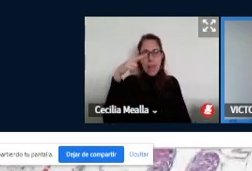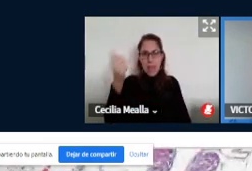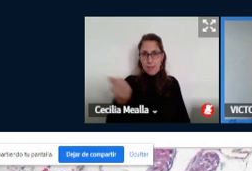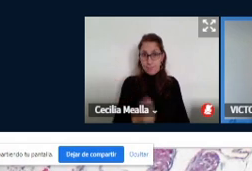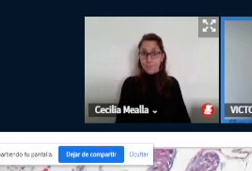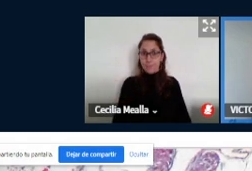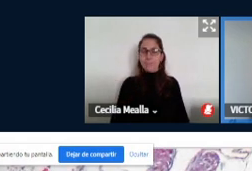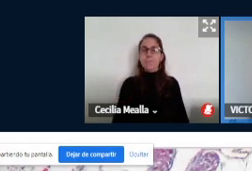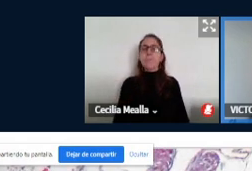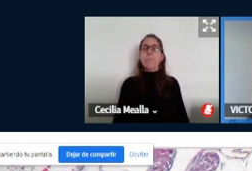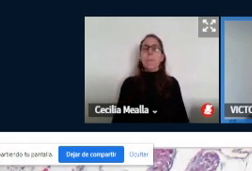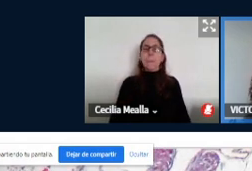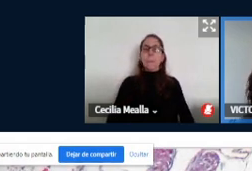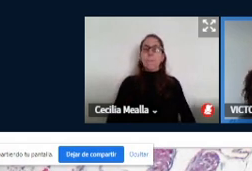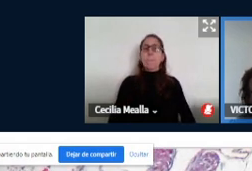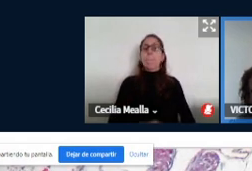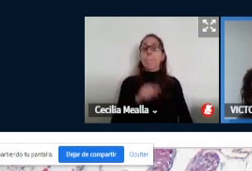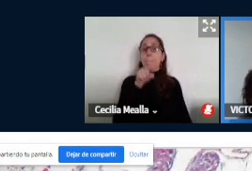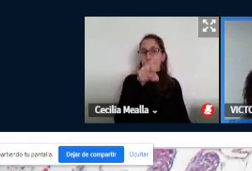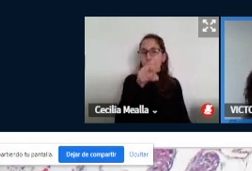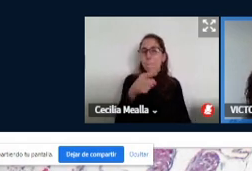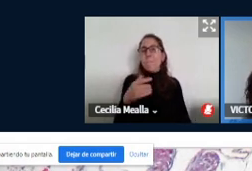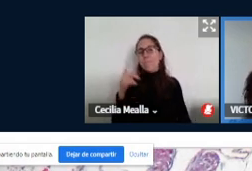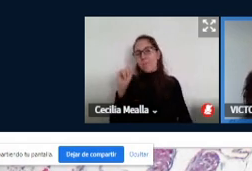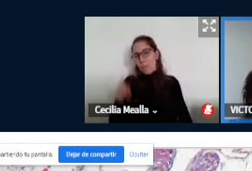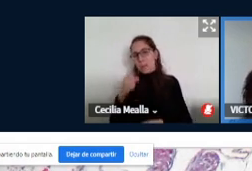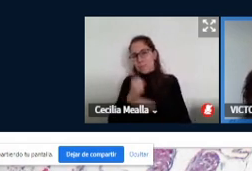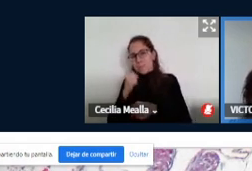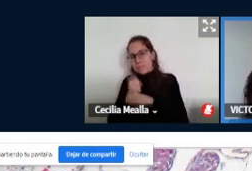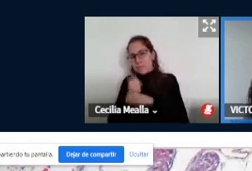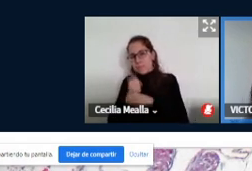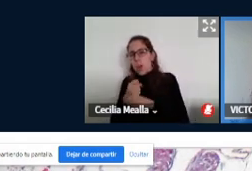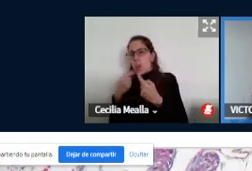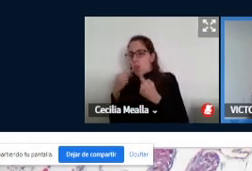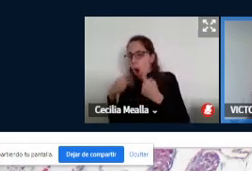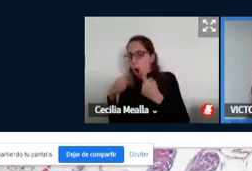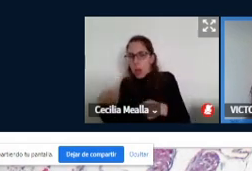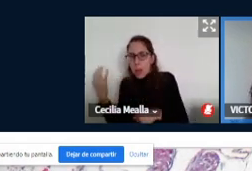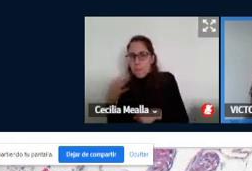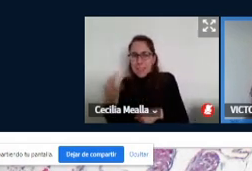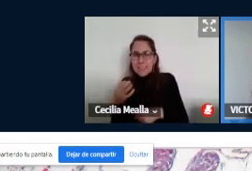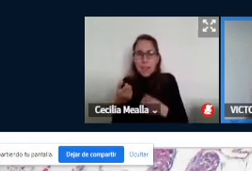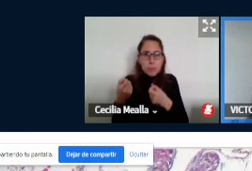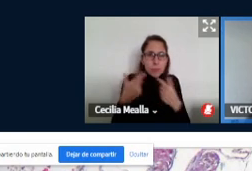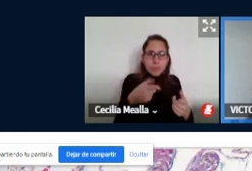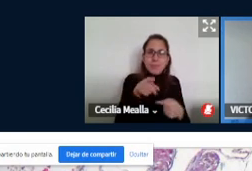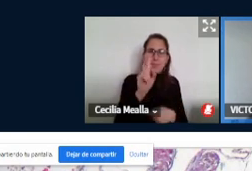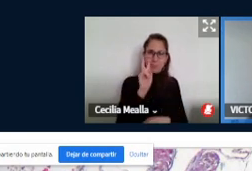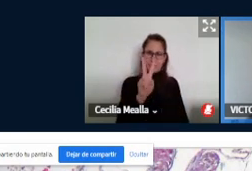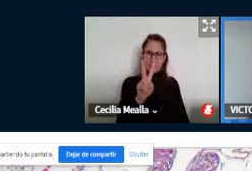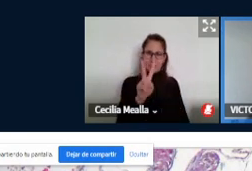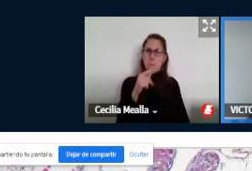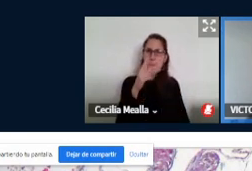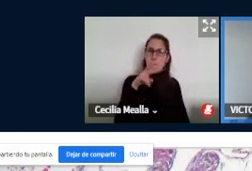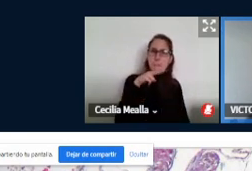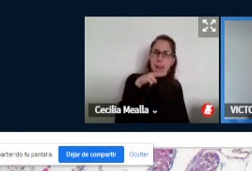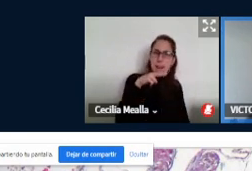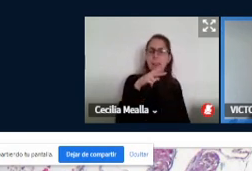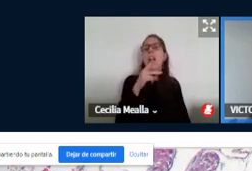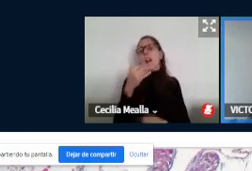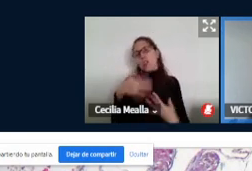Y otra cosa que no se olviden, esto es una coloración especial, es un tricrómico, fíjense que se ve el color verde, y además del rosa